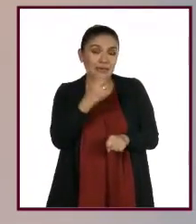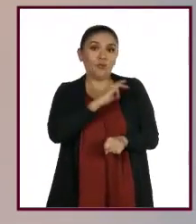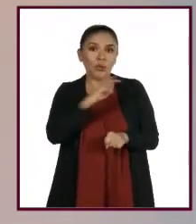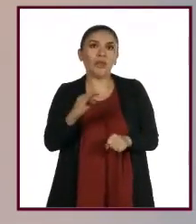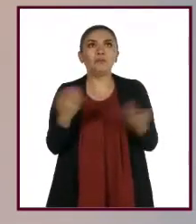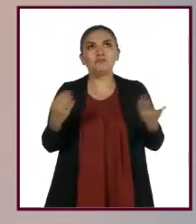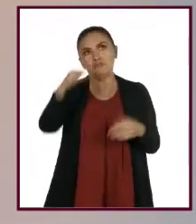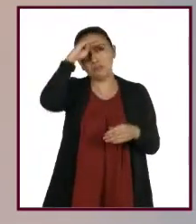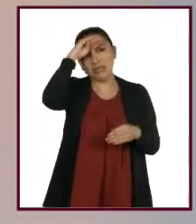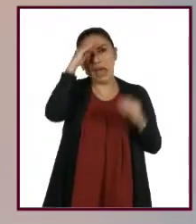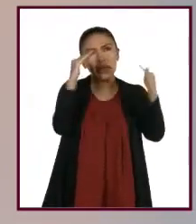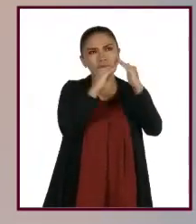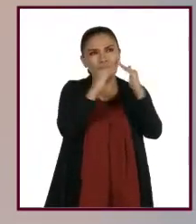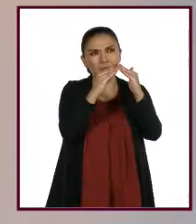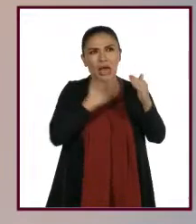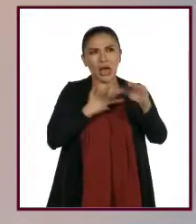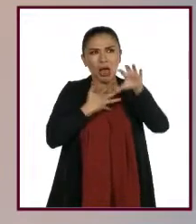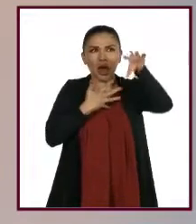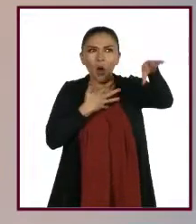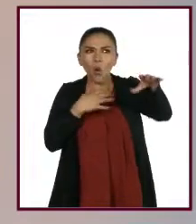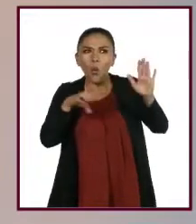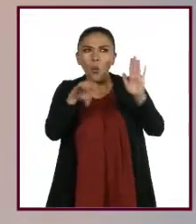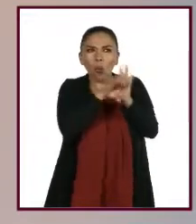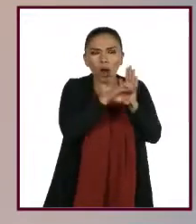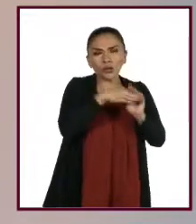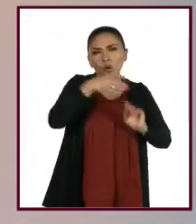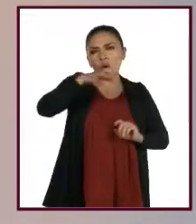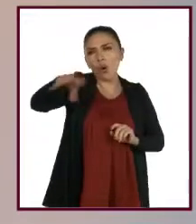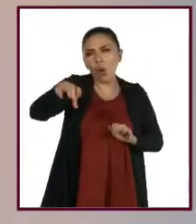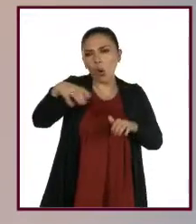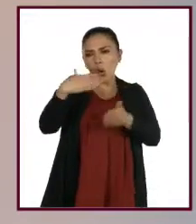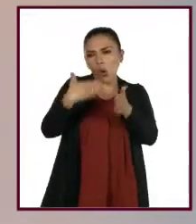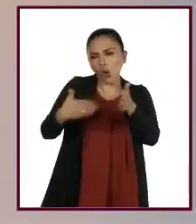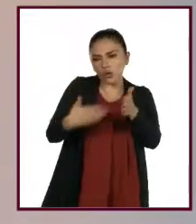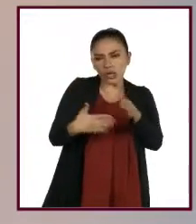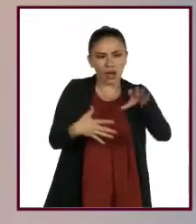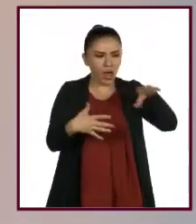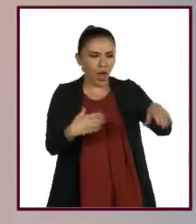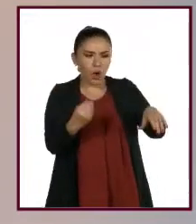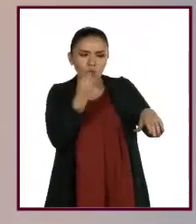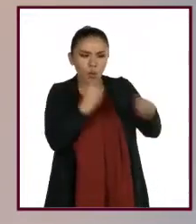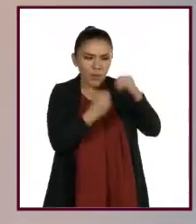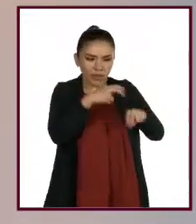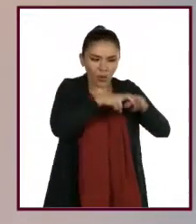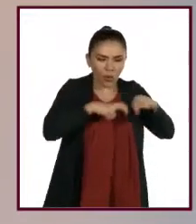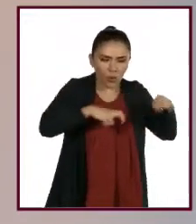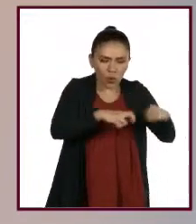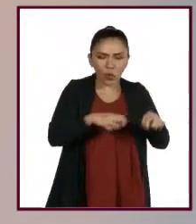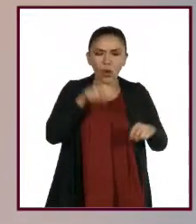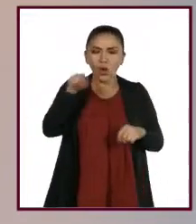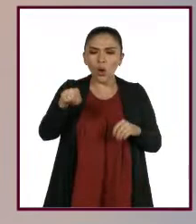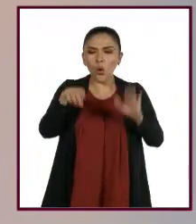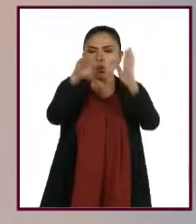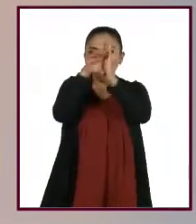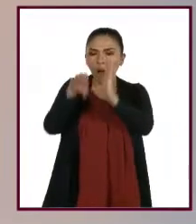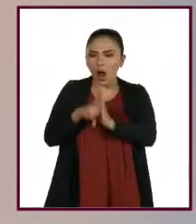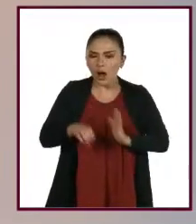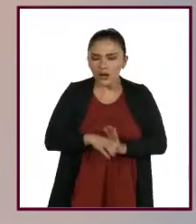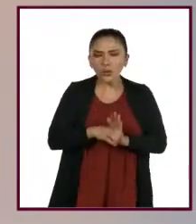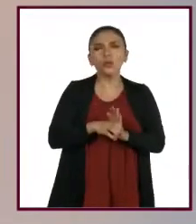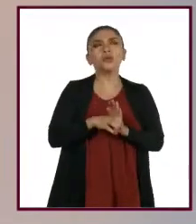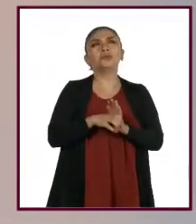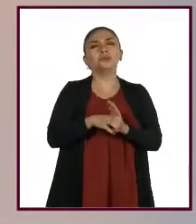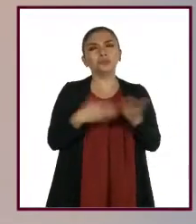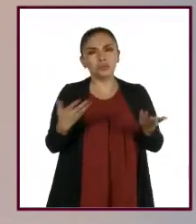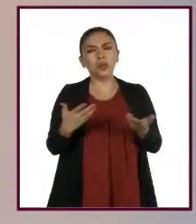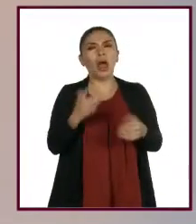la casa en secciones como la recámara, la cocina, el comedor, los cuartos, por así decirlos,